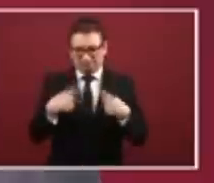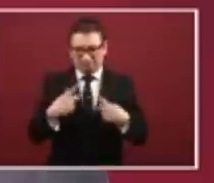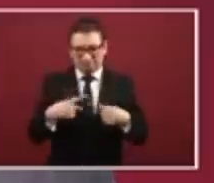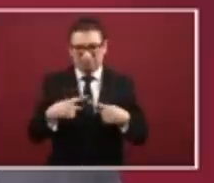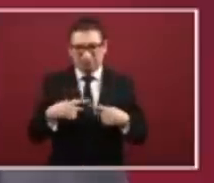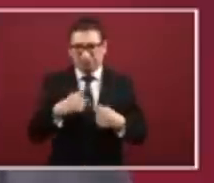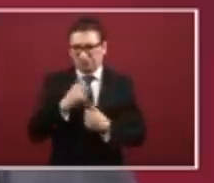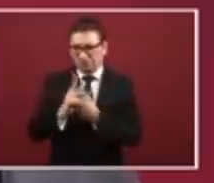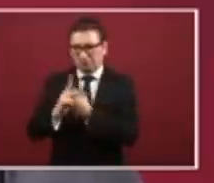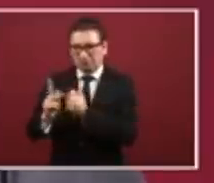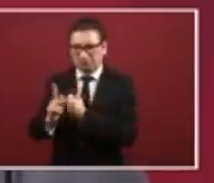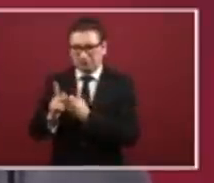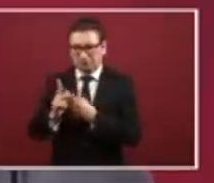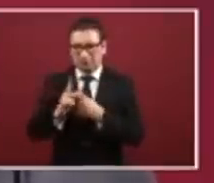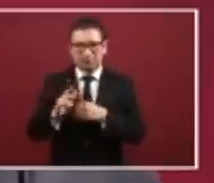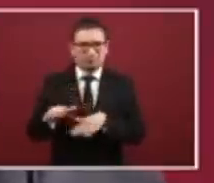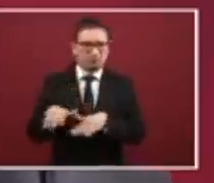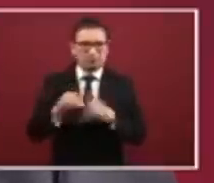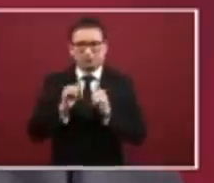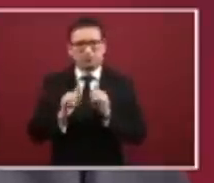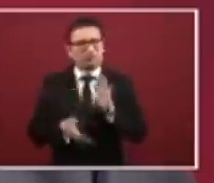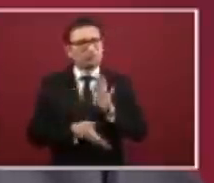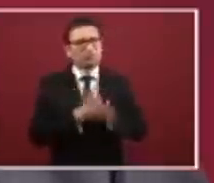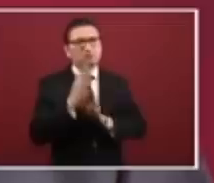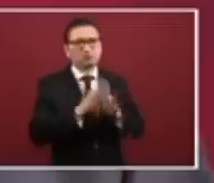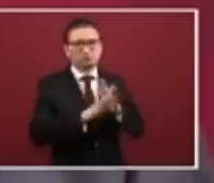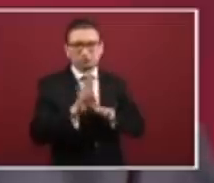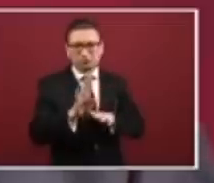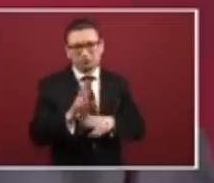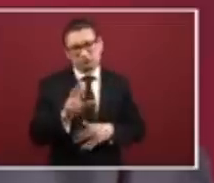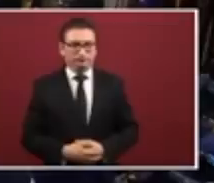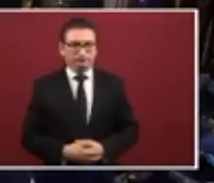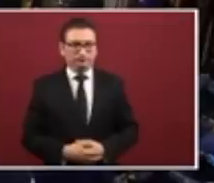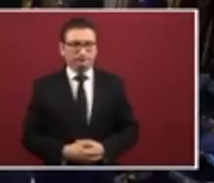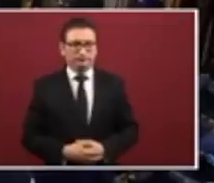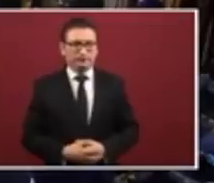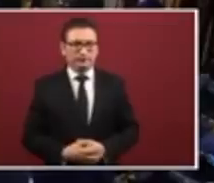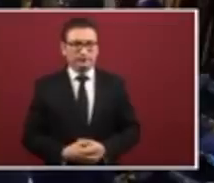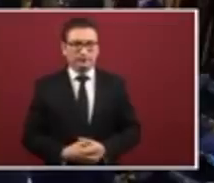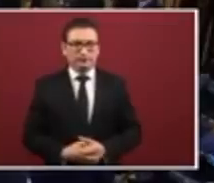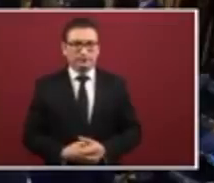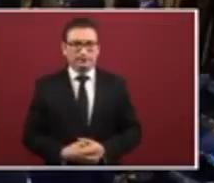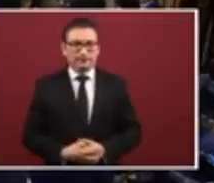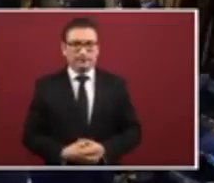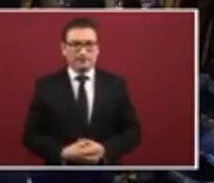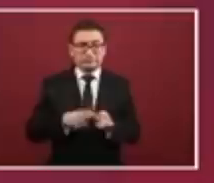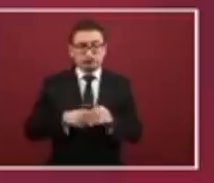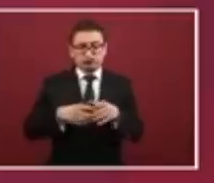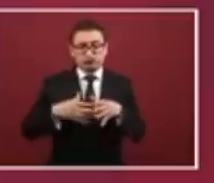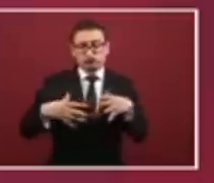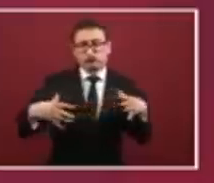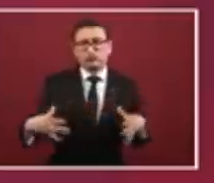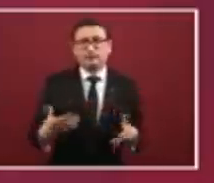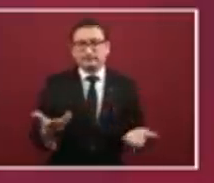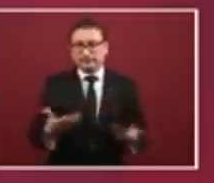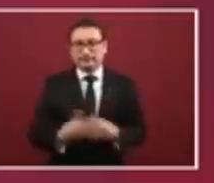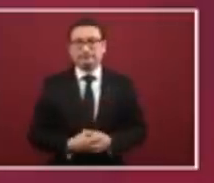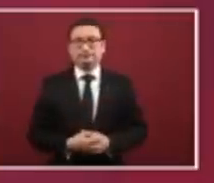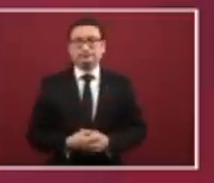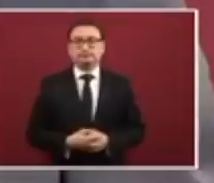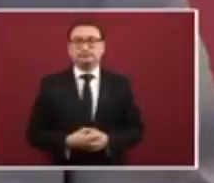emigrar. Adelantó que hay avance en el tema de la Guardia Nacional y se cuenta con presupuesto suficiente. Les